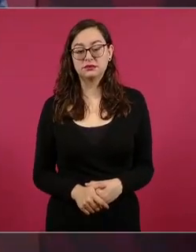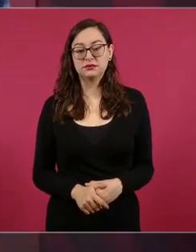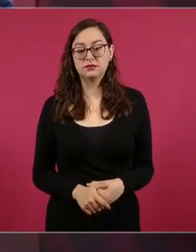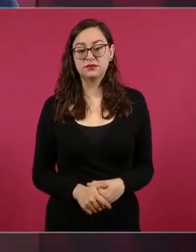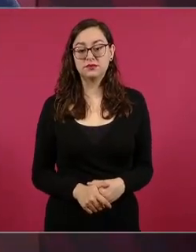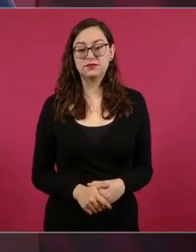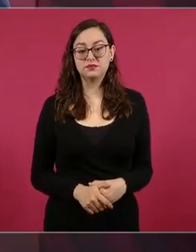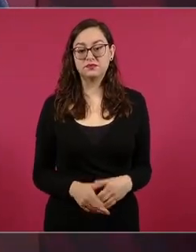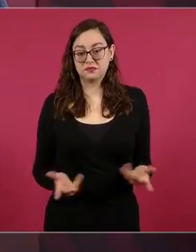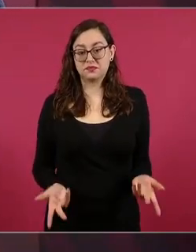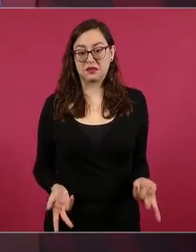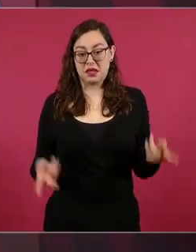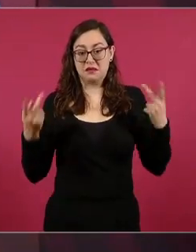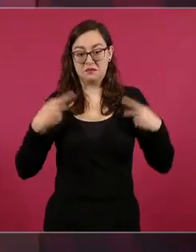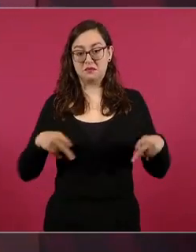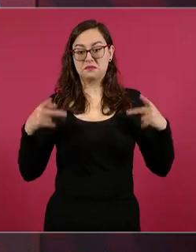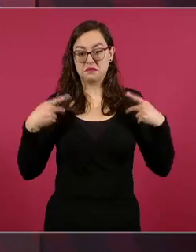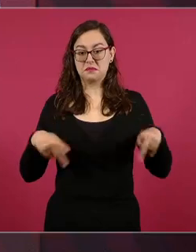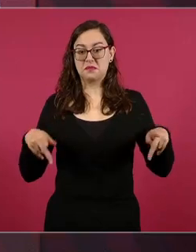porque la gente